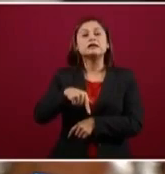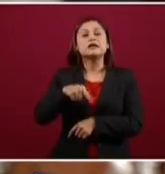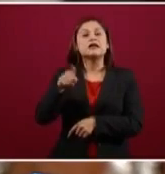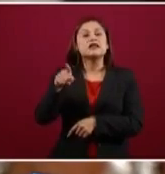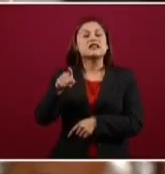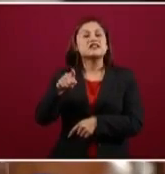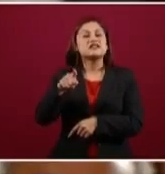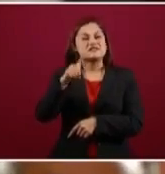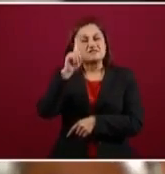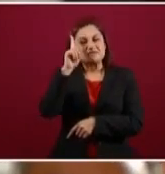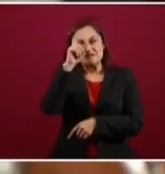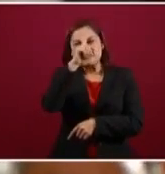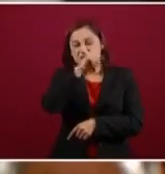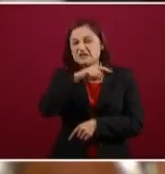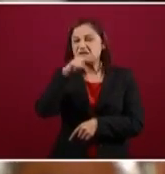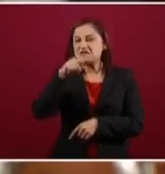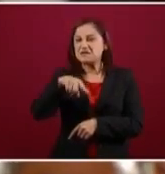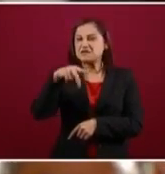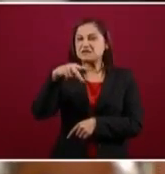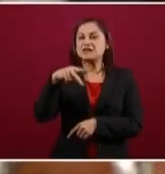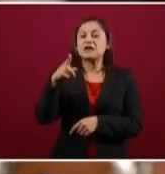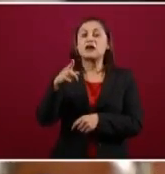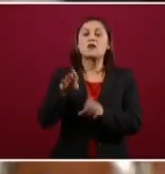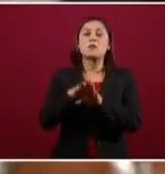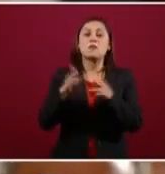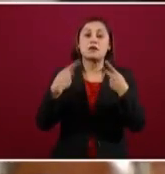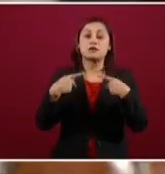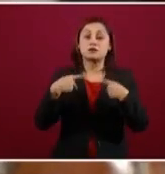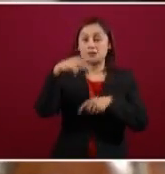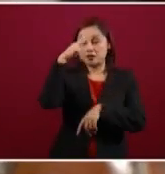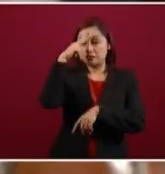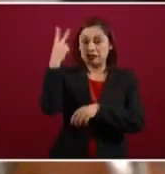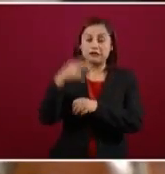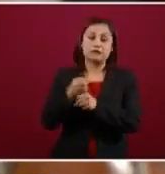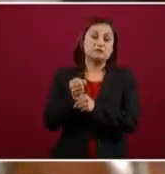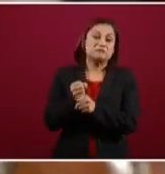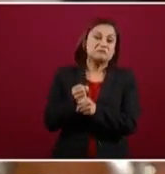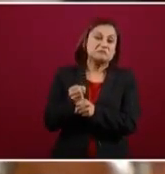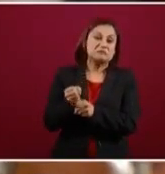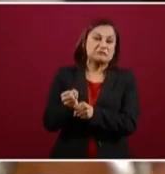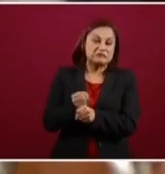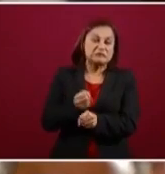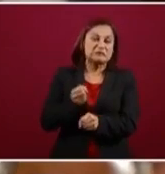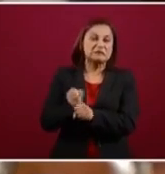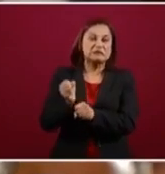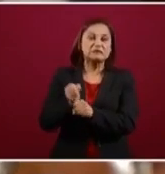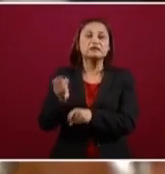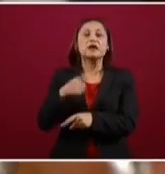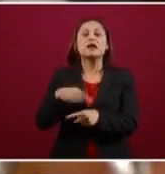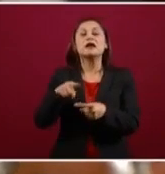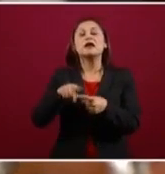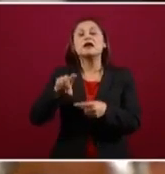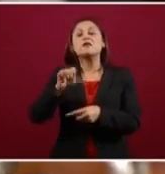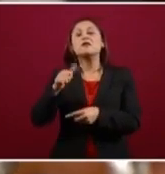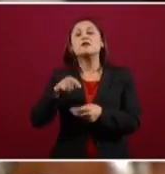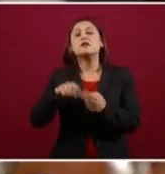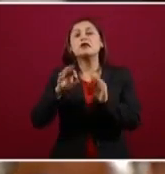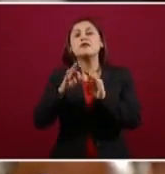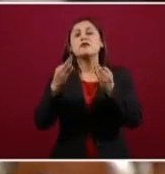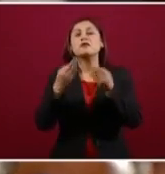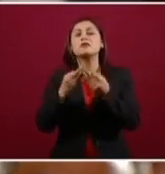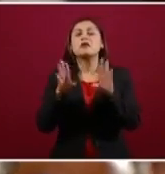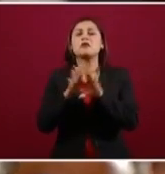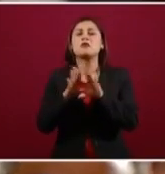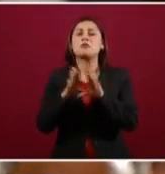esclavitud era lo que imperaba. Sin embargo, se generó una estrategia del mestizaje. Y esta estrategia del